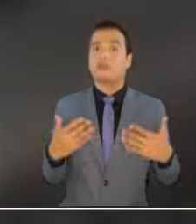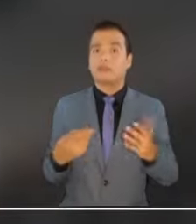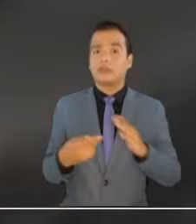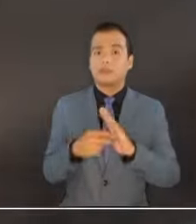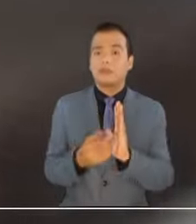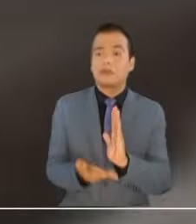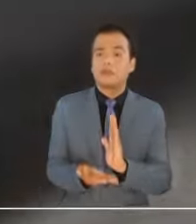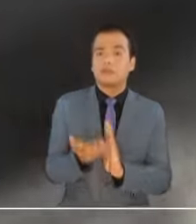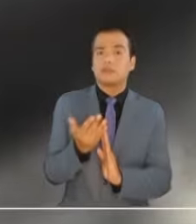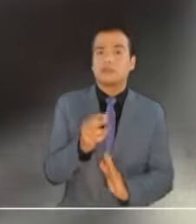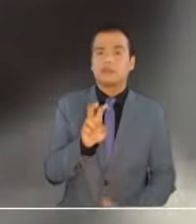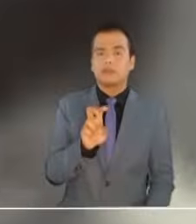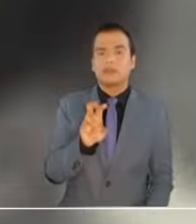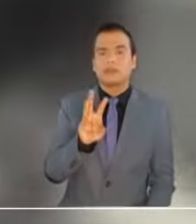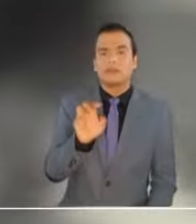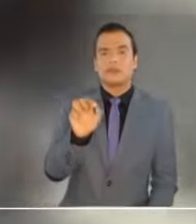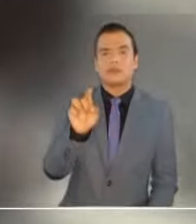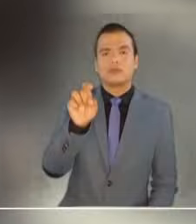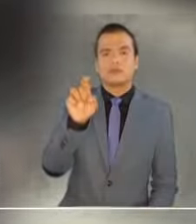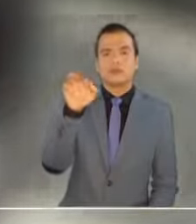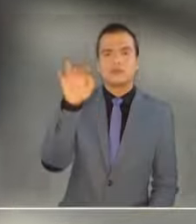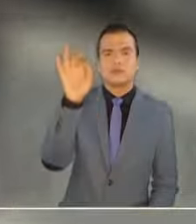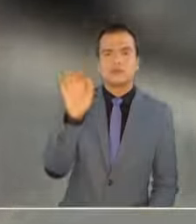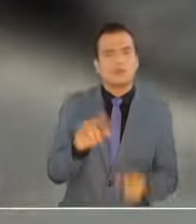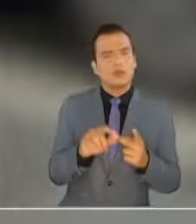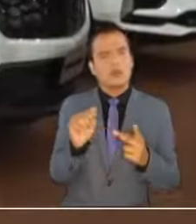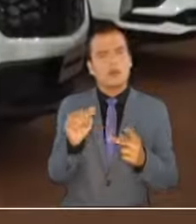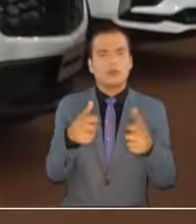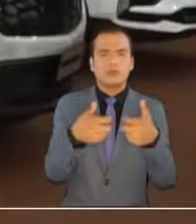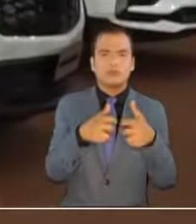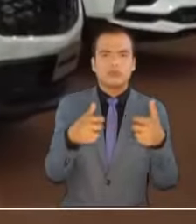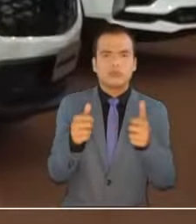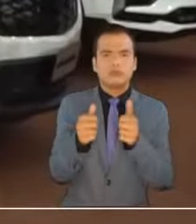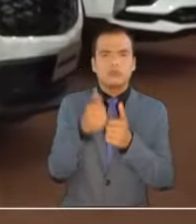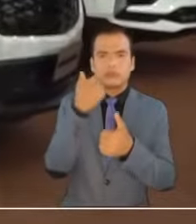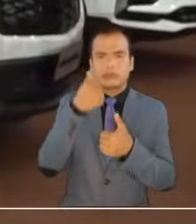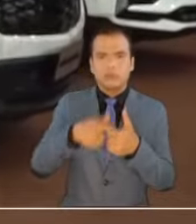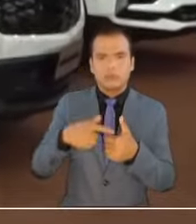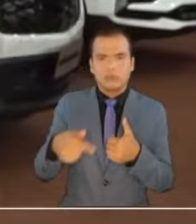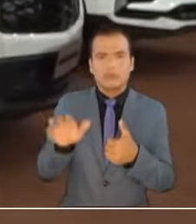73.6%. En vehículos híbridos el crecimiento fue del 41% con más de 20.000 unidades vendidas.